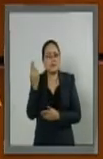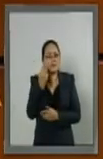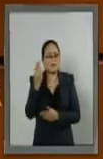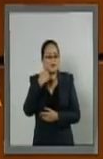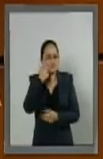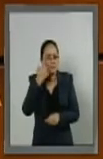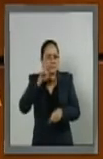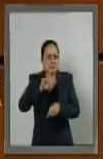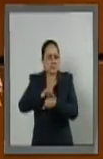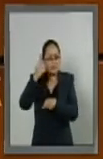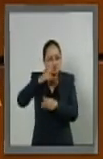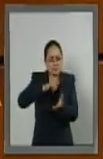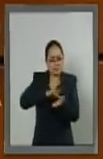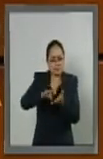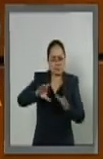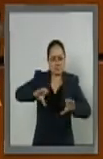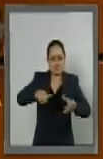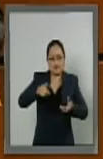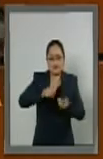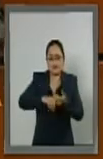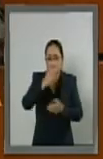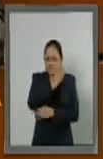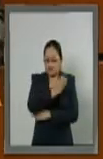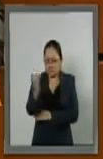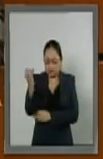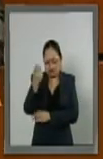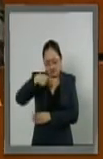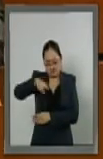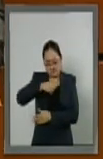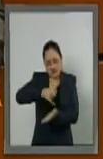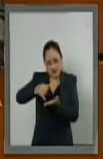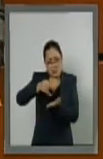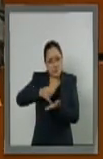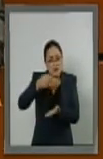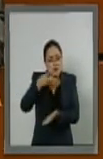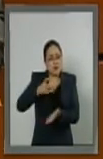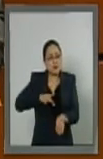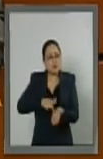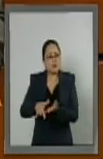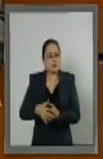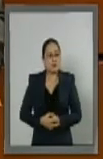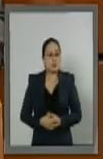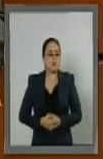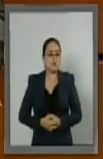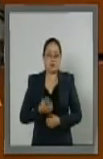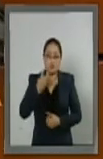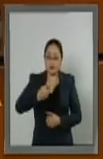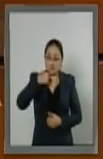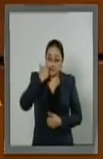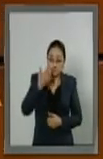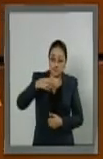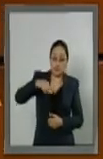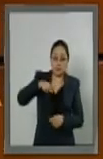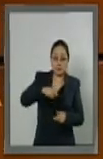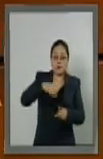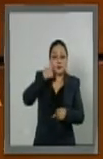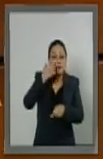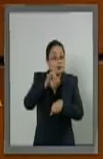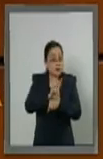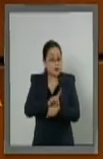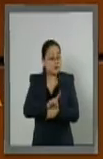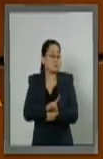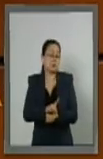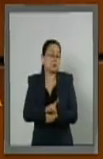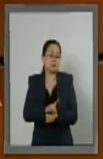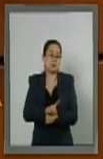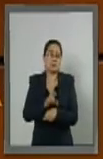los pequeños productores del país. No solamente se requiere voluntad política, hoy también,